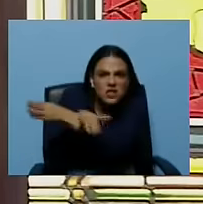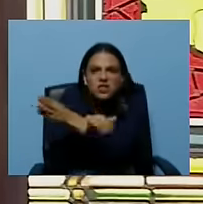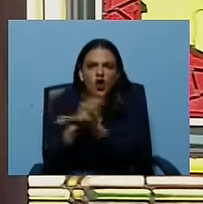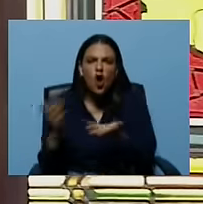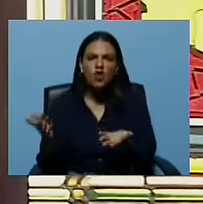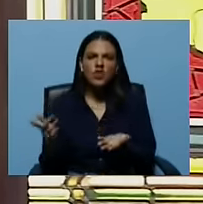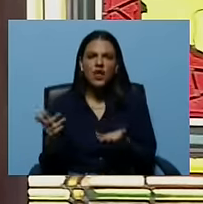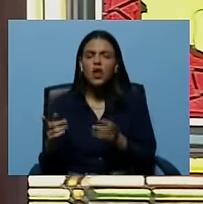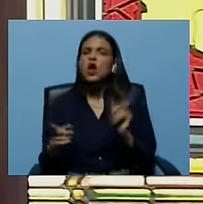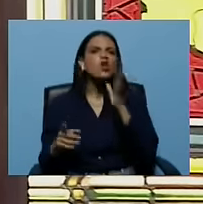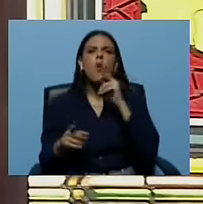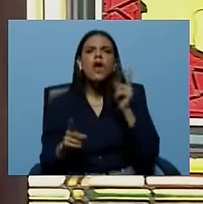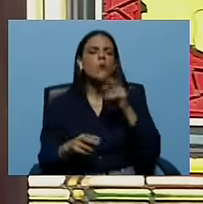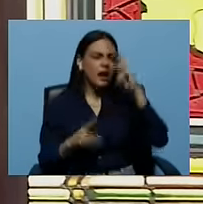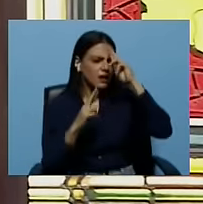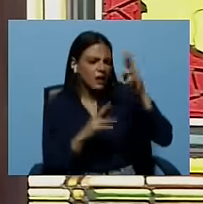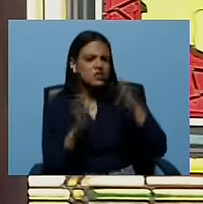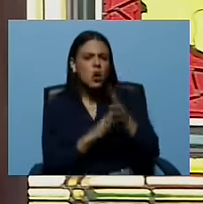desconoce el poder electoral,